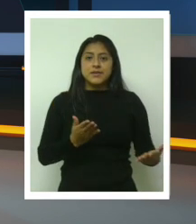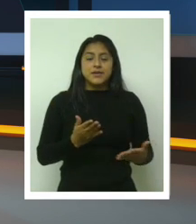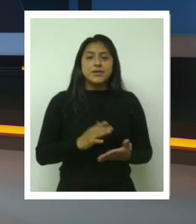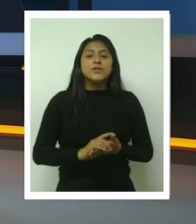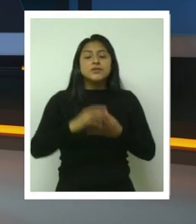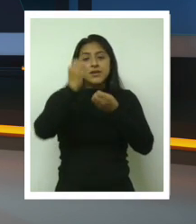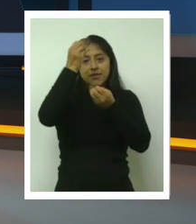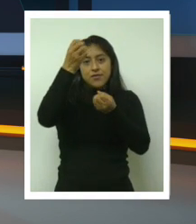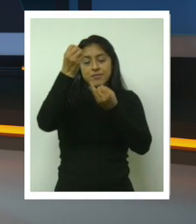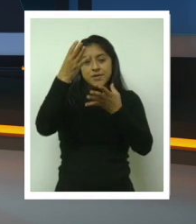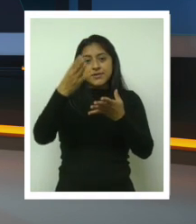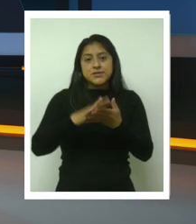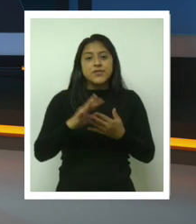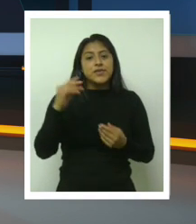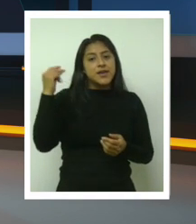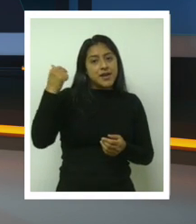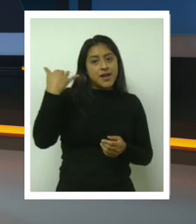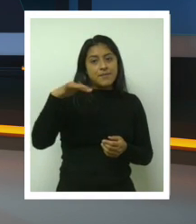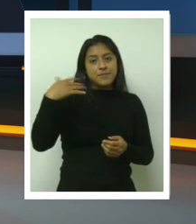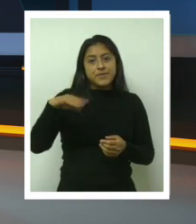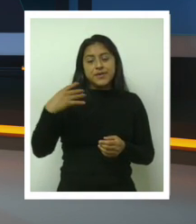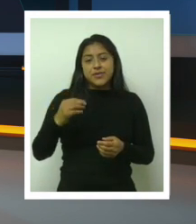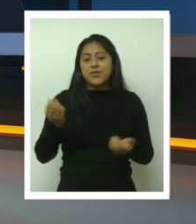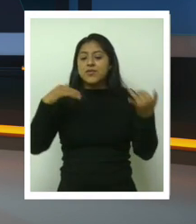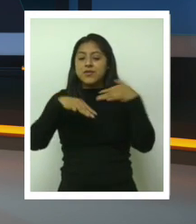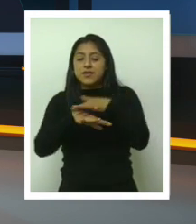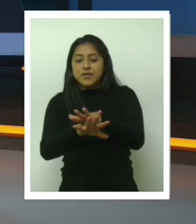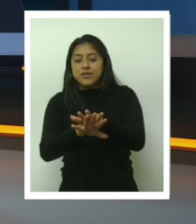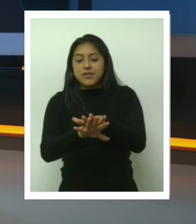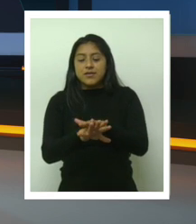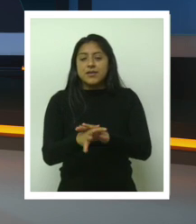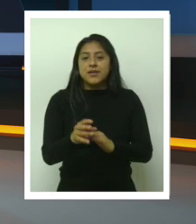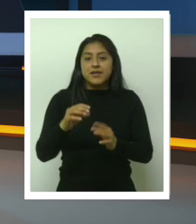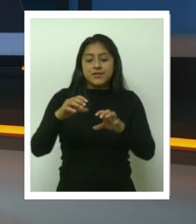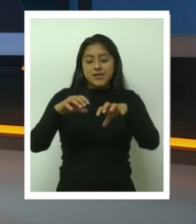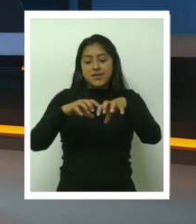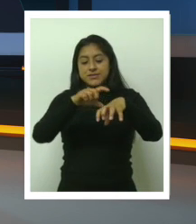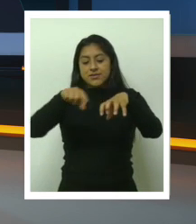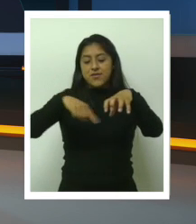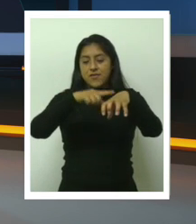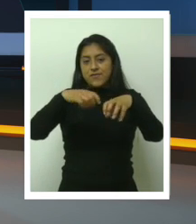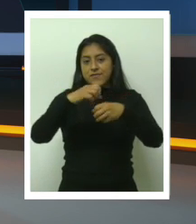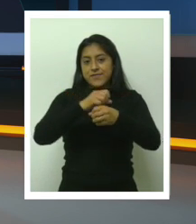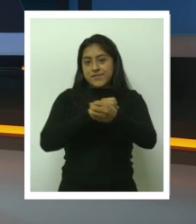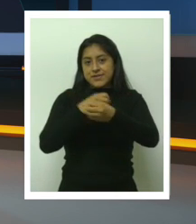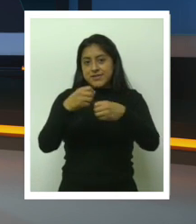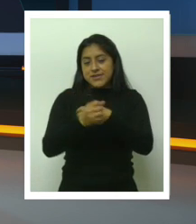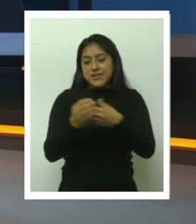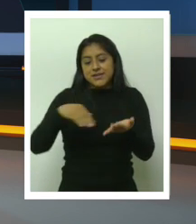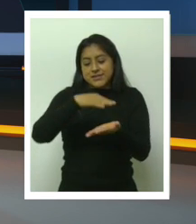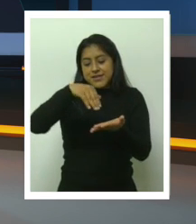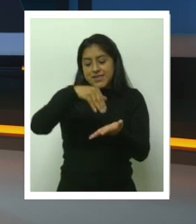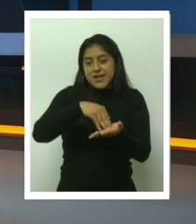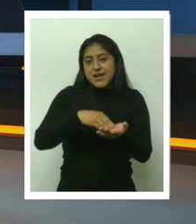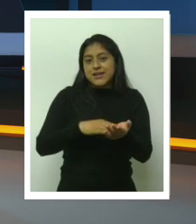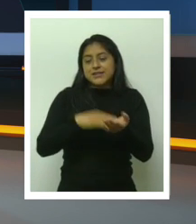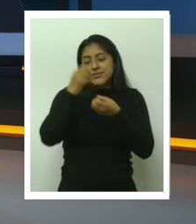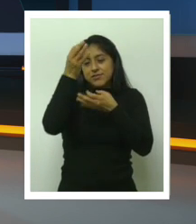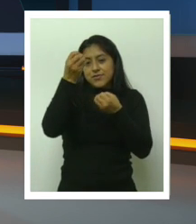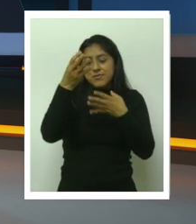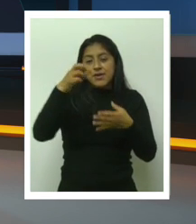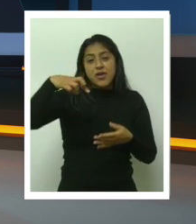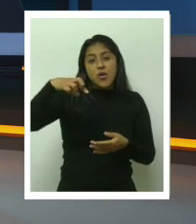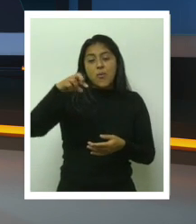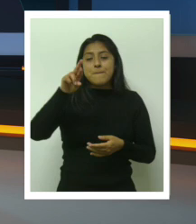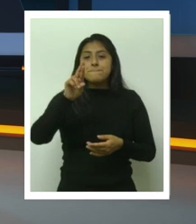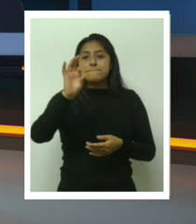Bienvenidos a la sección de las noticias. Y de inmediato enlazamos con Julio Hernández, quien desde la sede central nos informa acerca de la activación de un protocolo